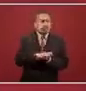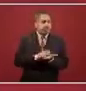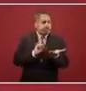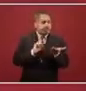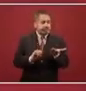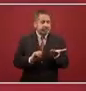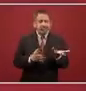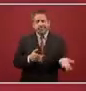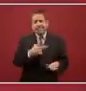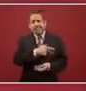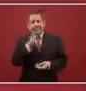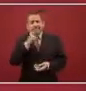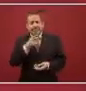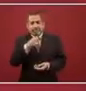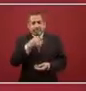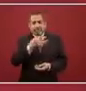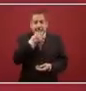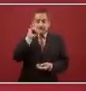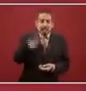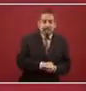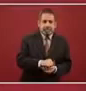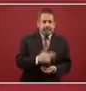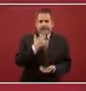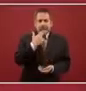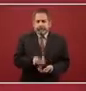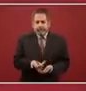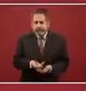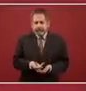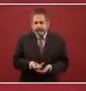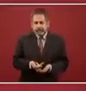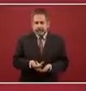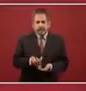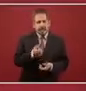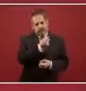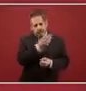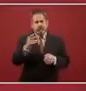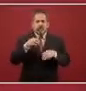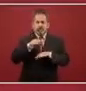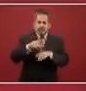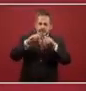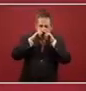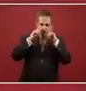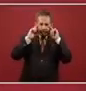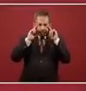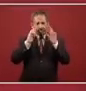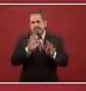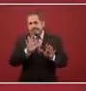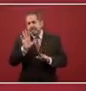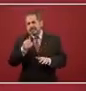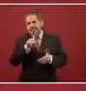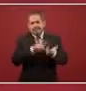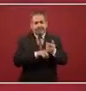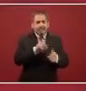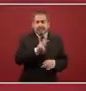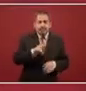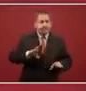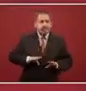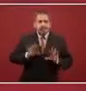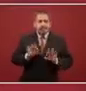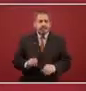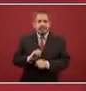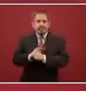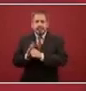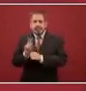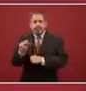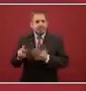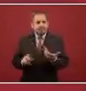Y estos son datos reales de muchas de las pruebas, por ejemplo, que se usan en el caso de influenza y hasta donde tenemos conocimiento por la